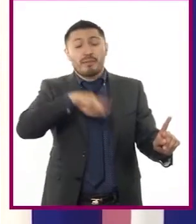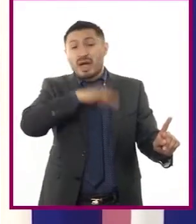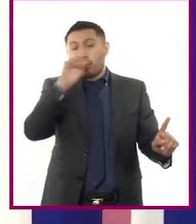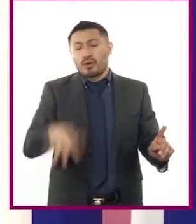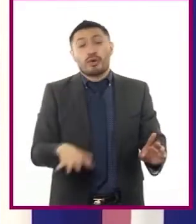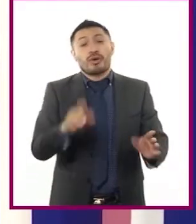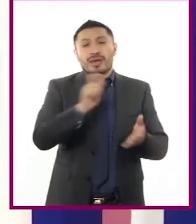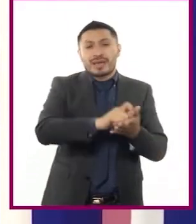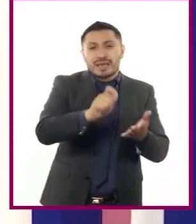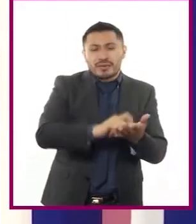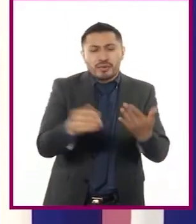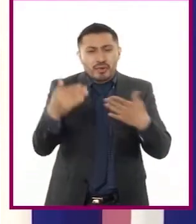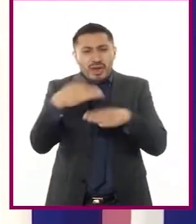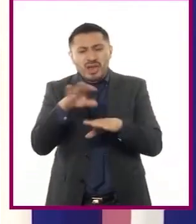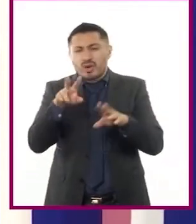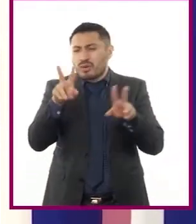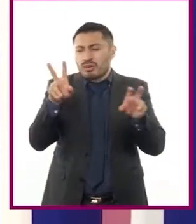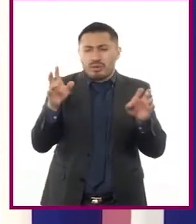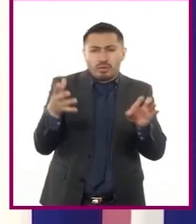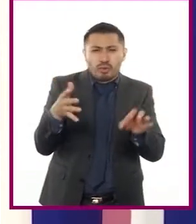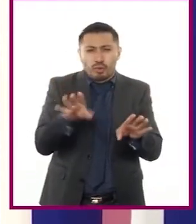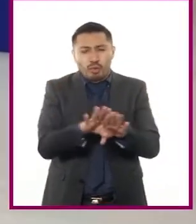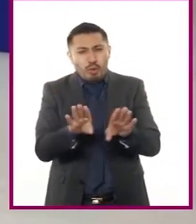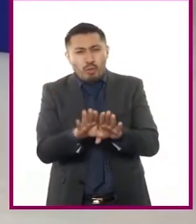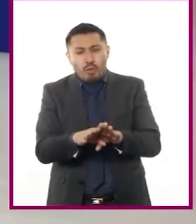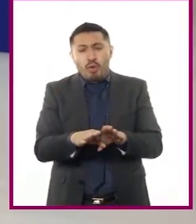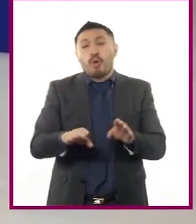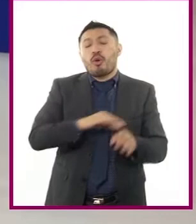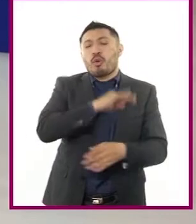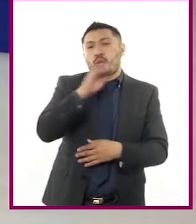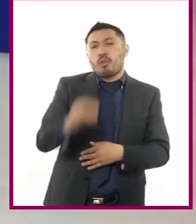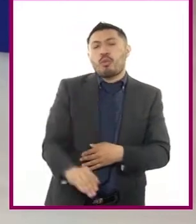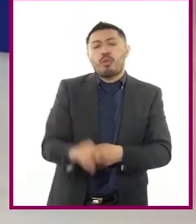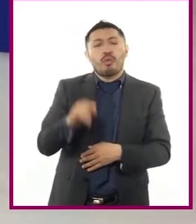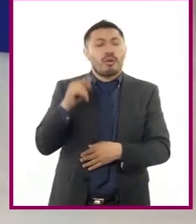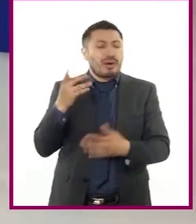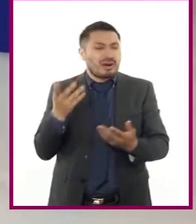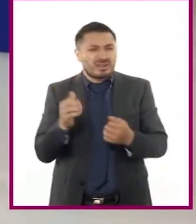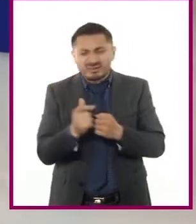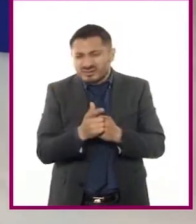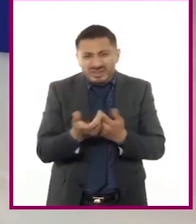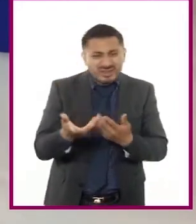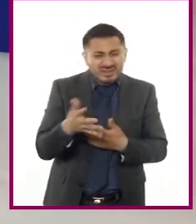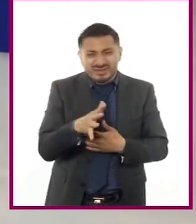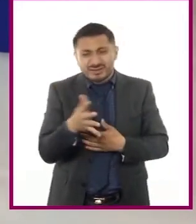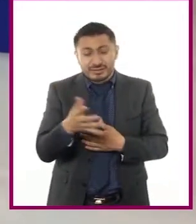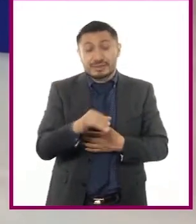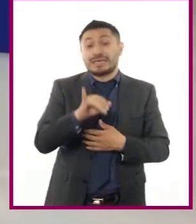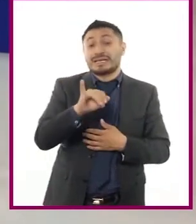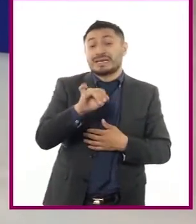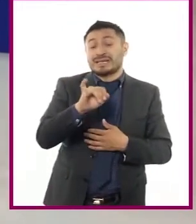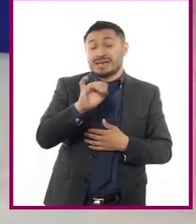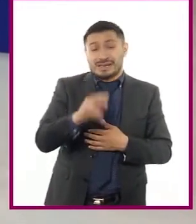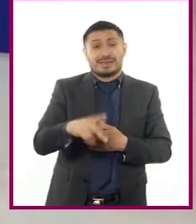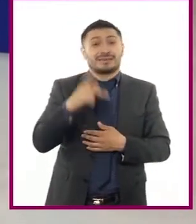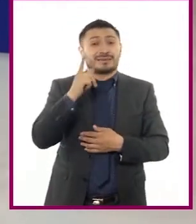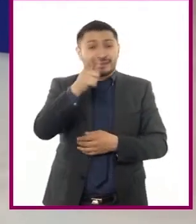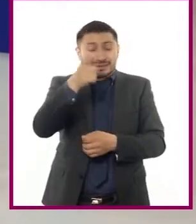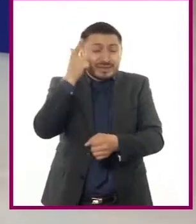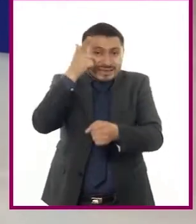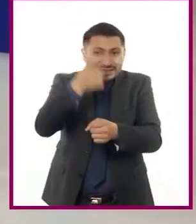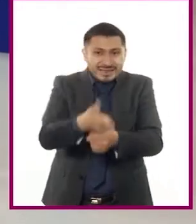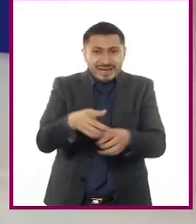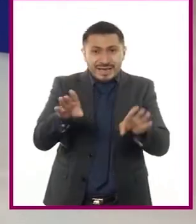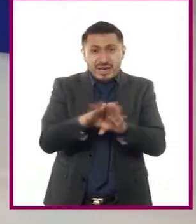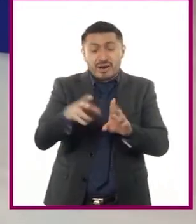llamado Algo sobre la muerte del mayor Sabines. Así es. ¿Te das cuenta cómo los poemas revelan el